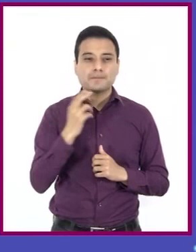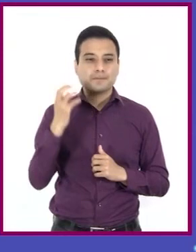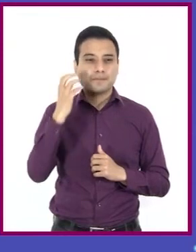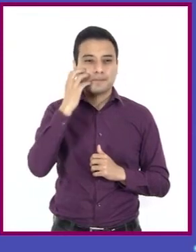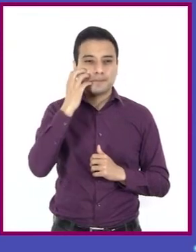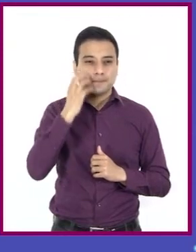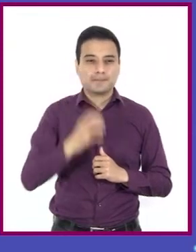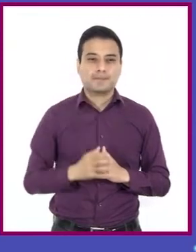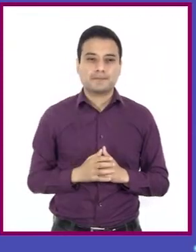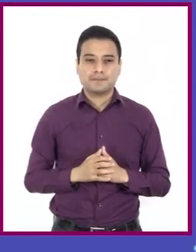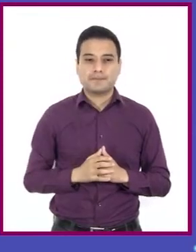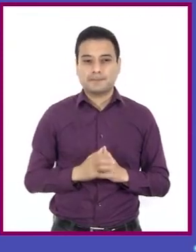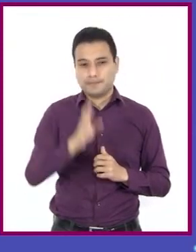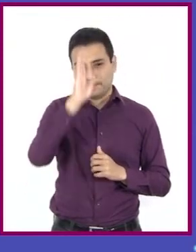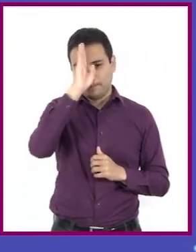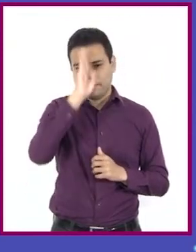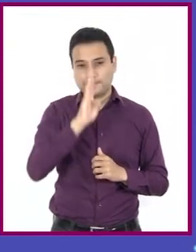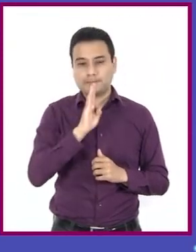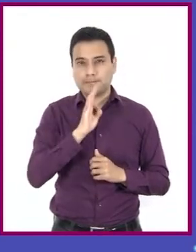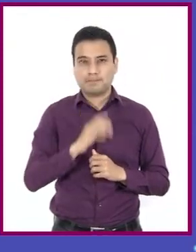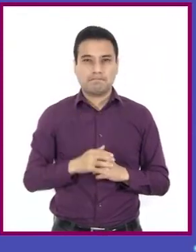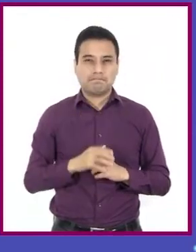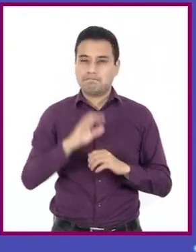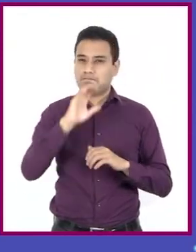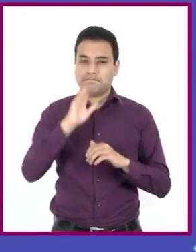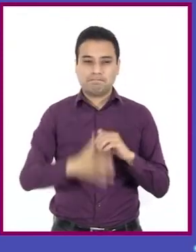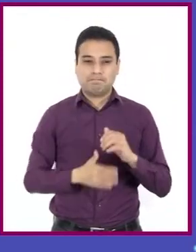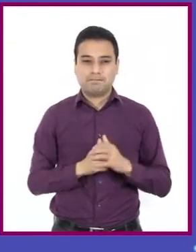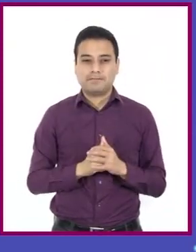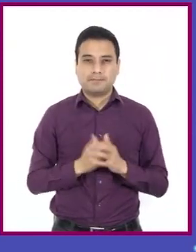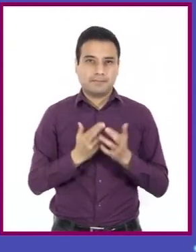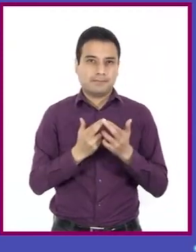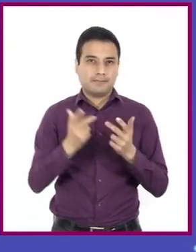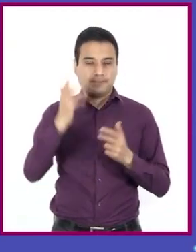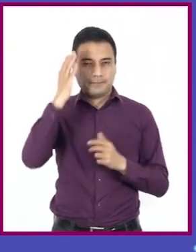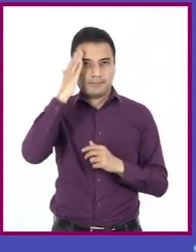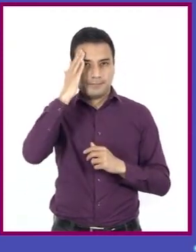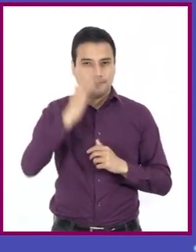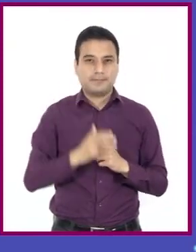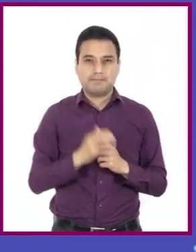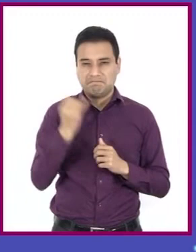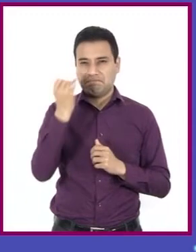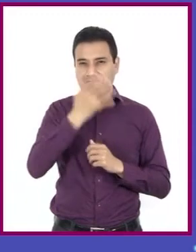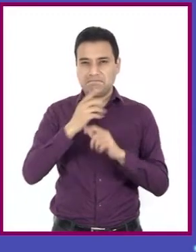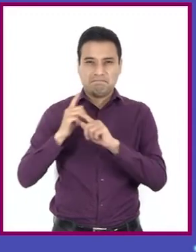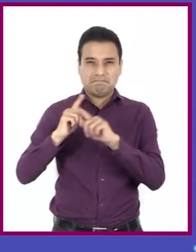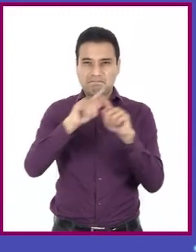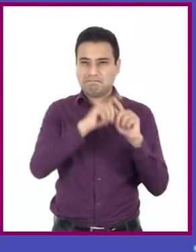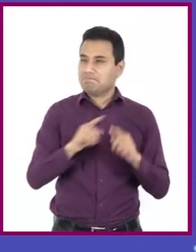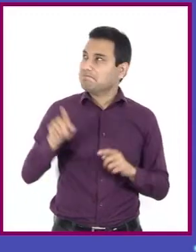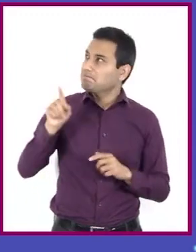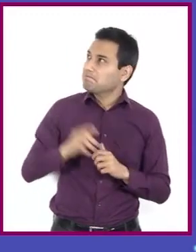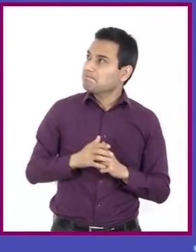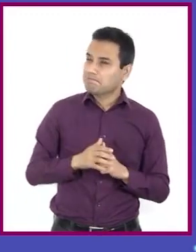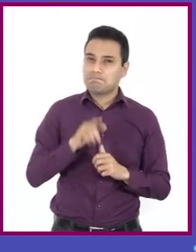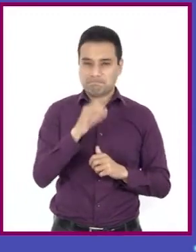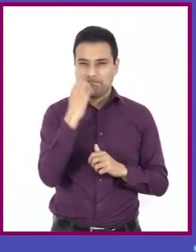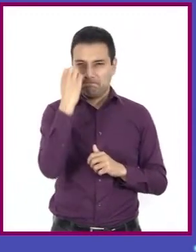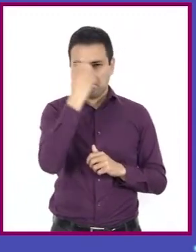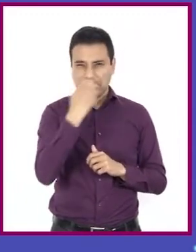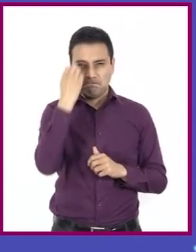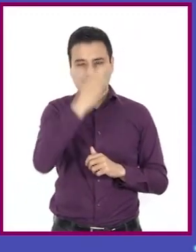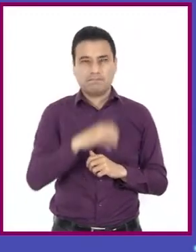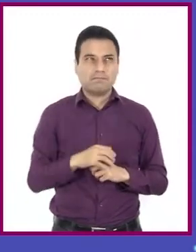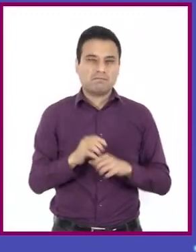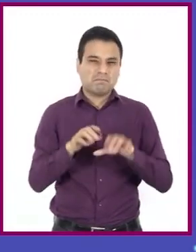y rompecabezas. Y agregamos unas imágenes que podrían servirles para imaginar qué podrían hacer con las